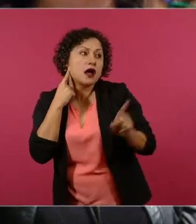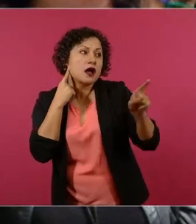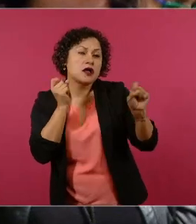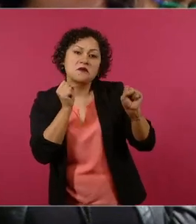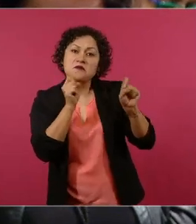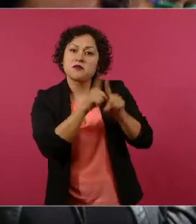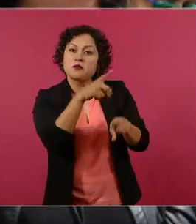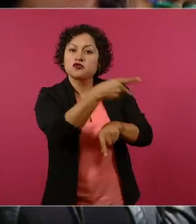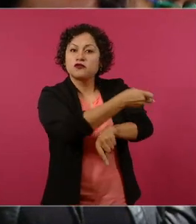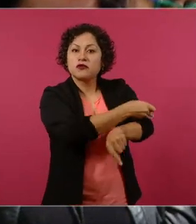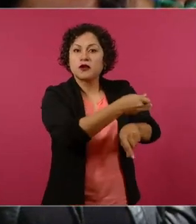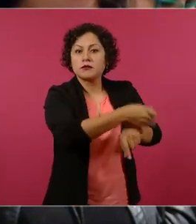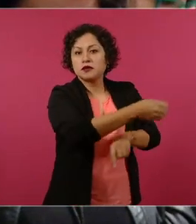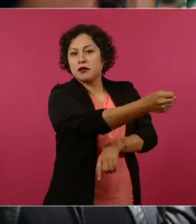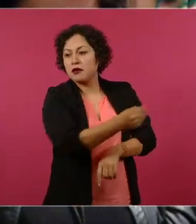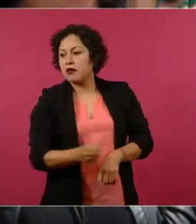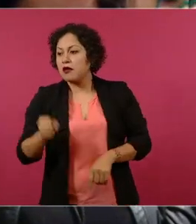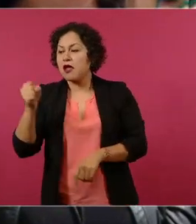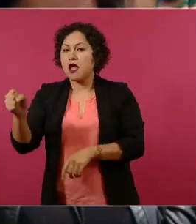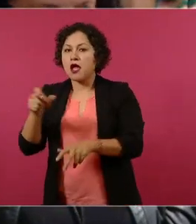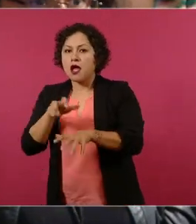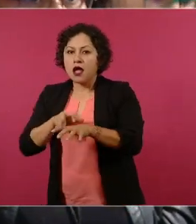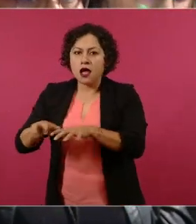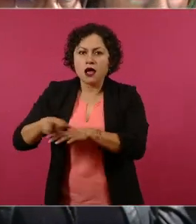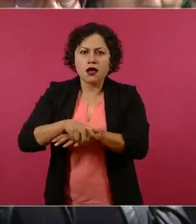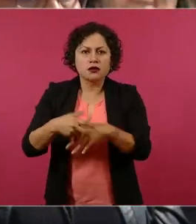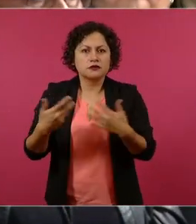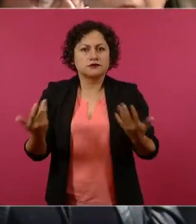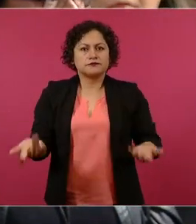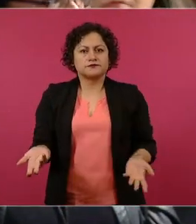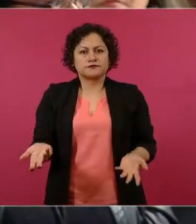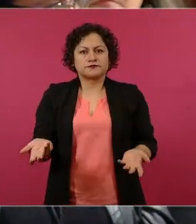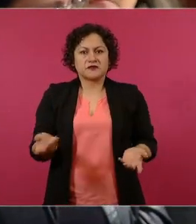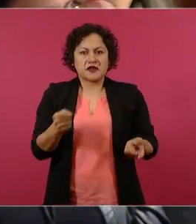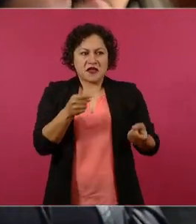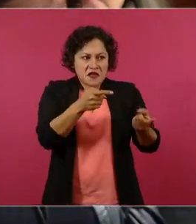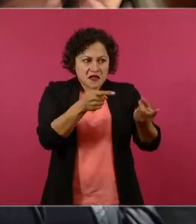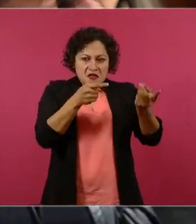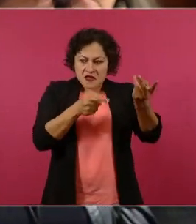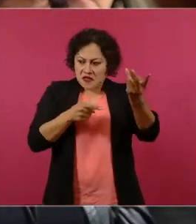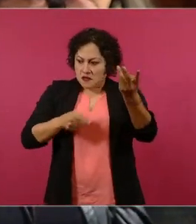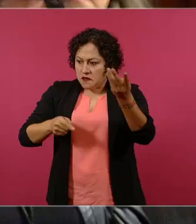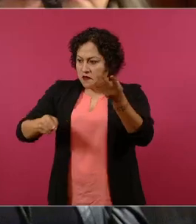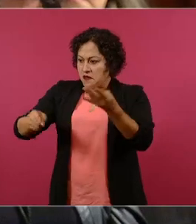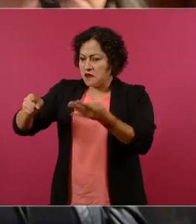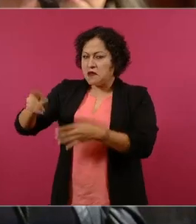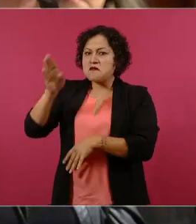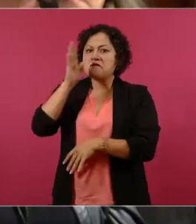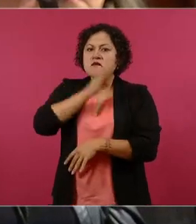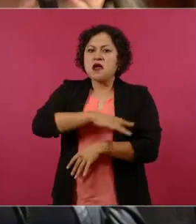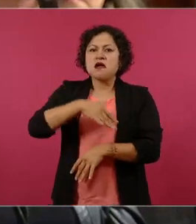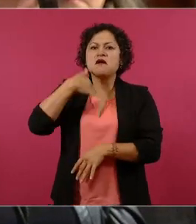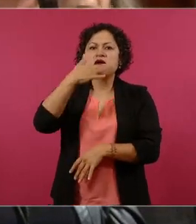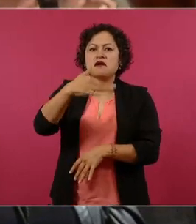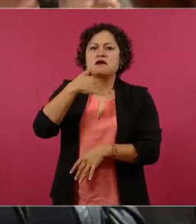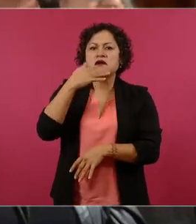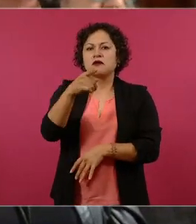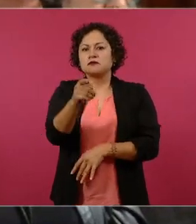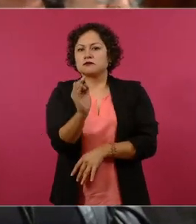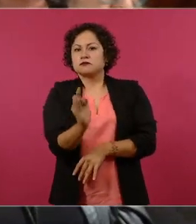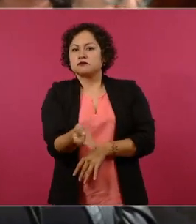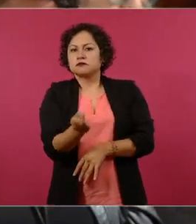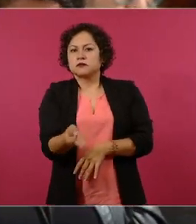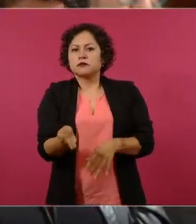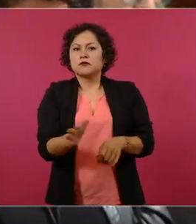de padrés Por qué presidente por qué usted permite eso esa corrupción